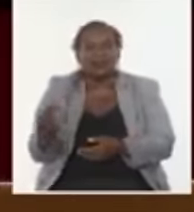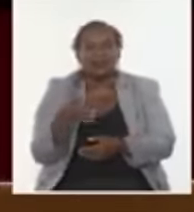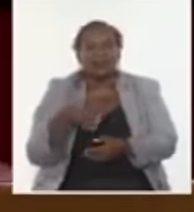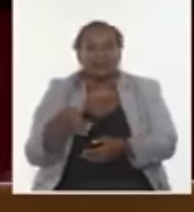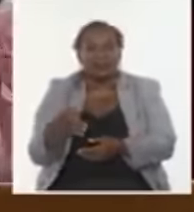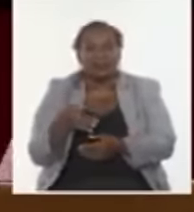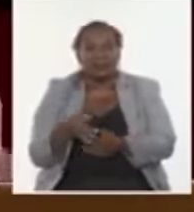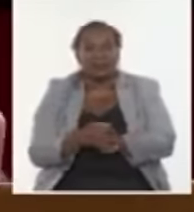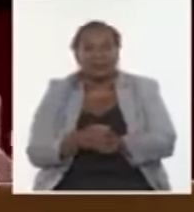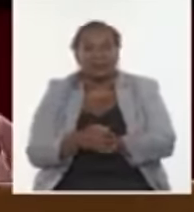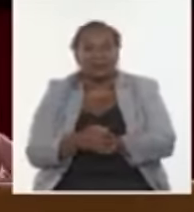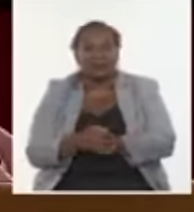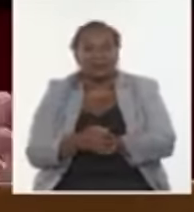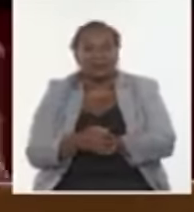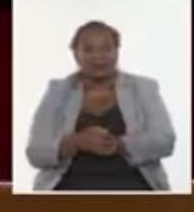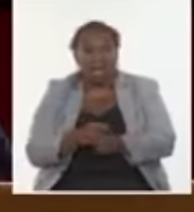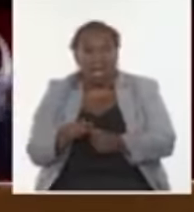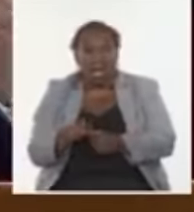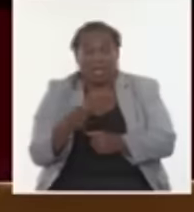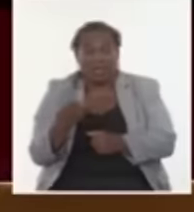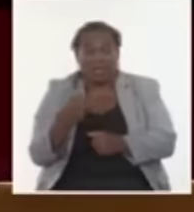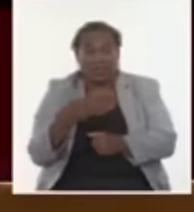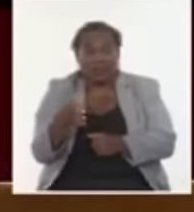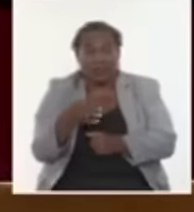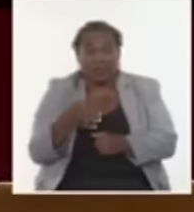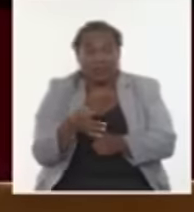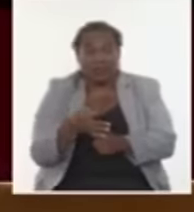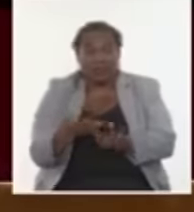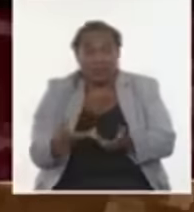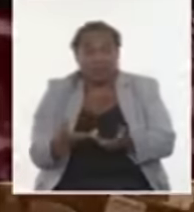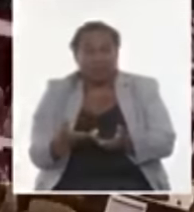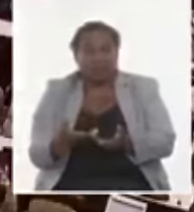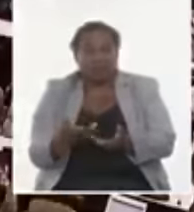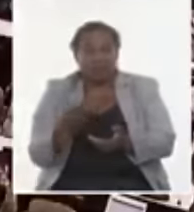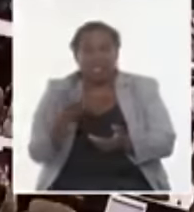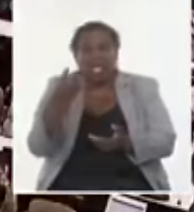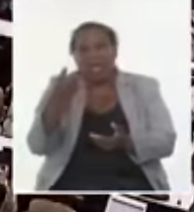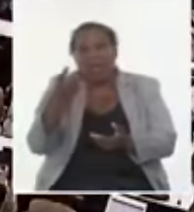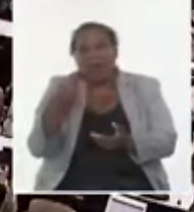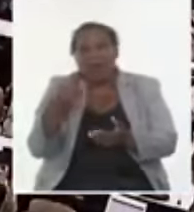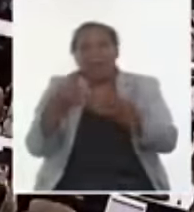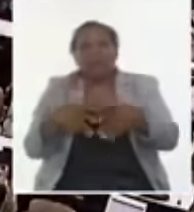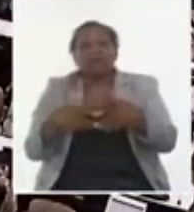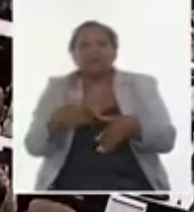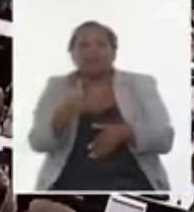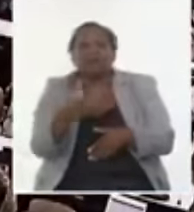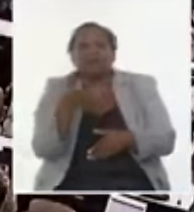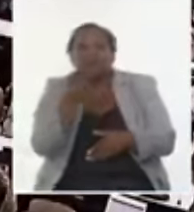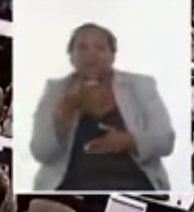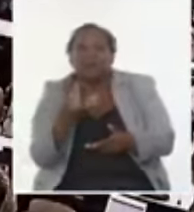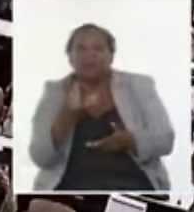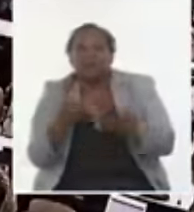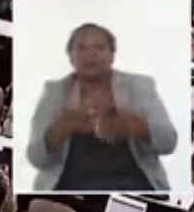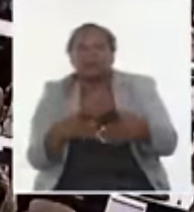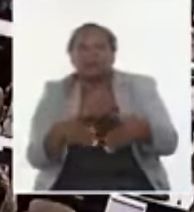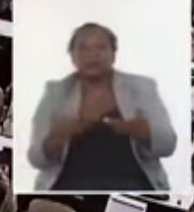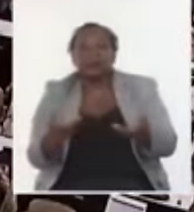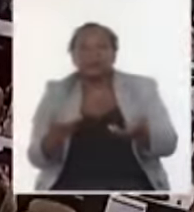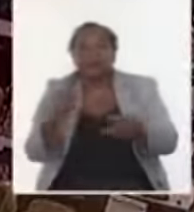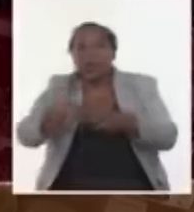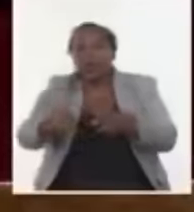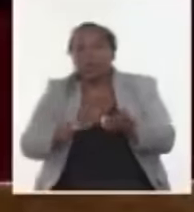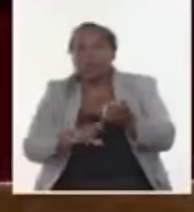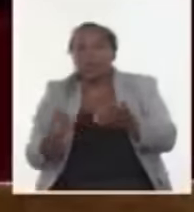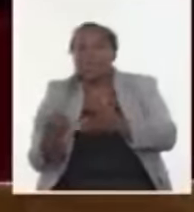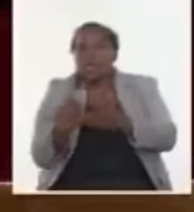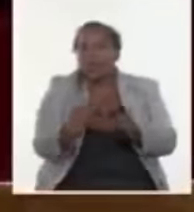vivir. De eso que necesita, qué cosa puede producir, qué cosa depende del resto de la provincia, qué cosa depende del